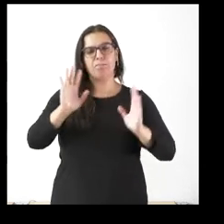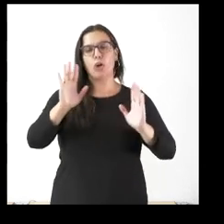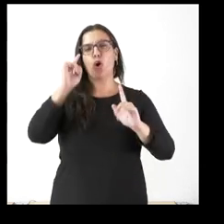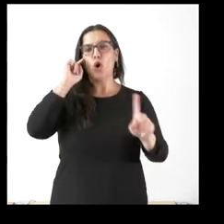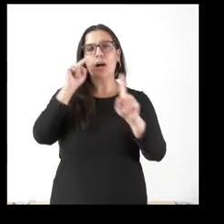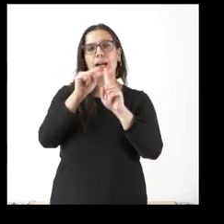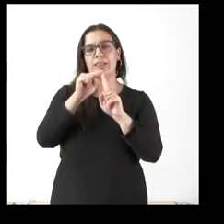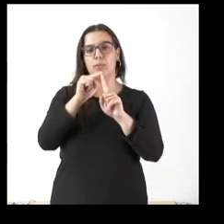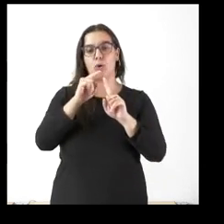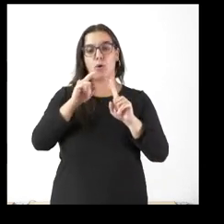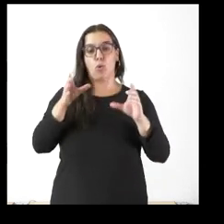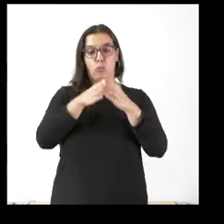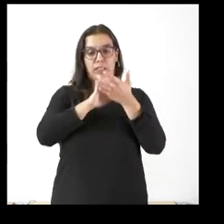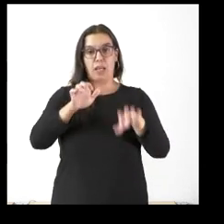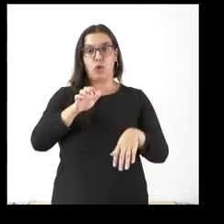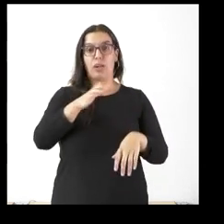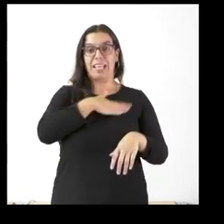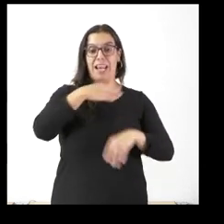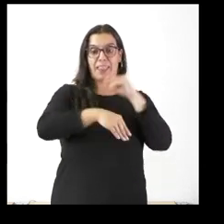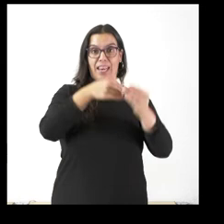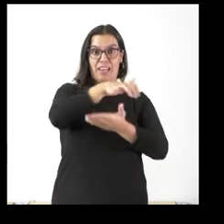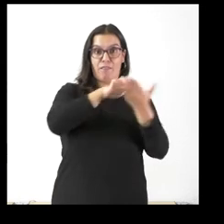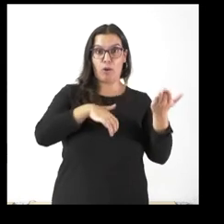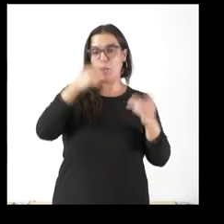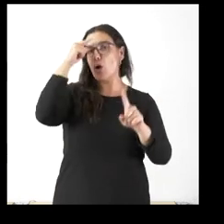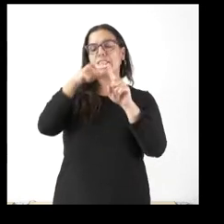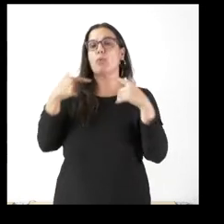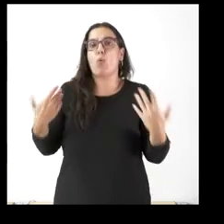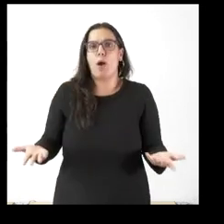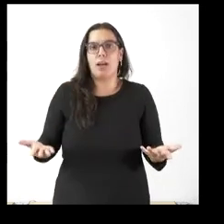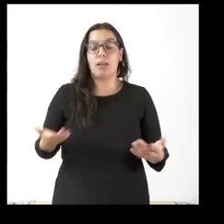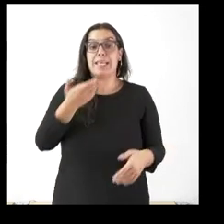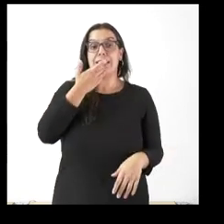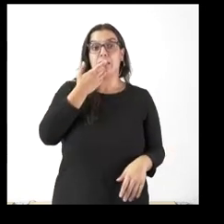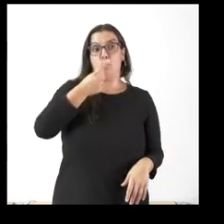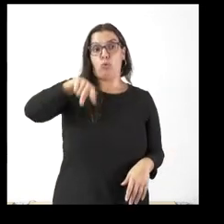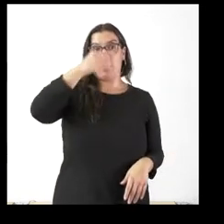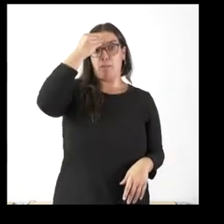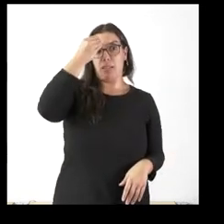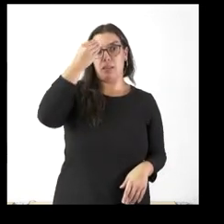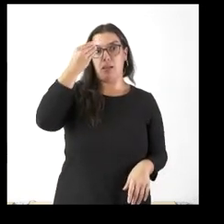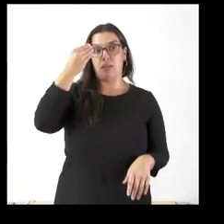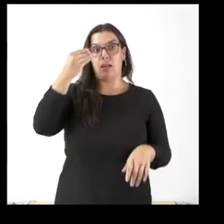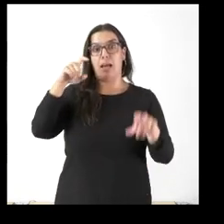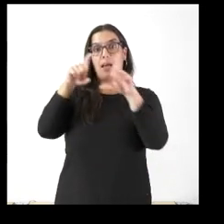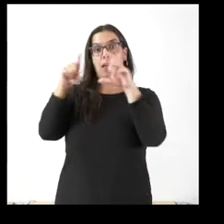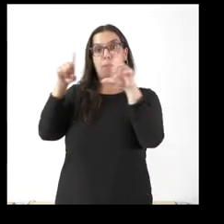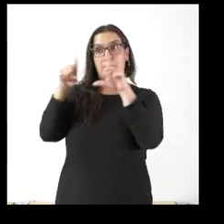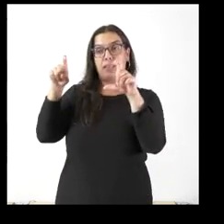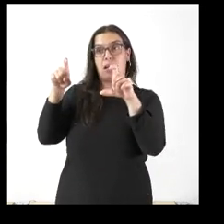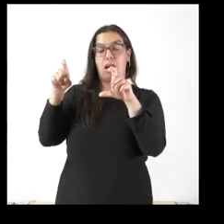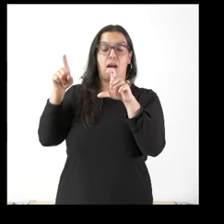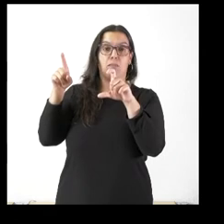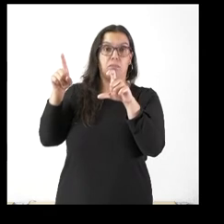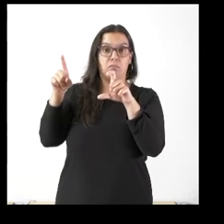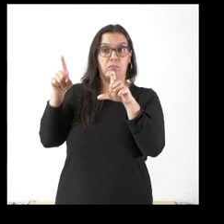persigue la Junta con el informe que va a hacer, si consideran que las empresas no tienen medios suficientes para hacer, o